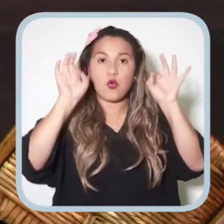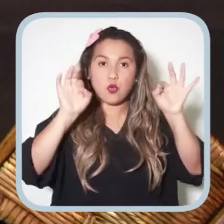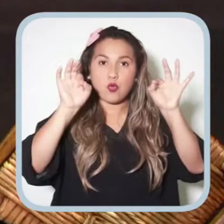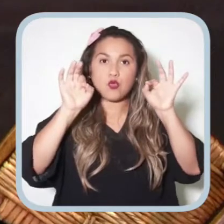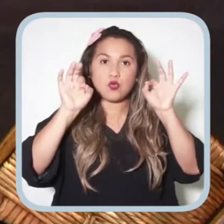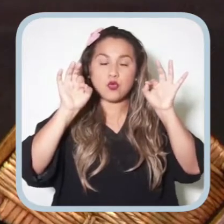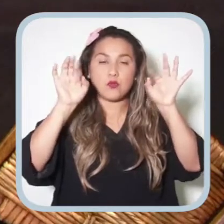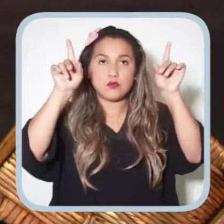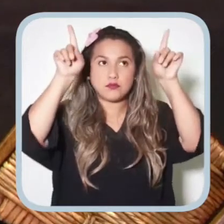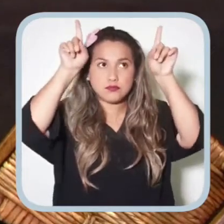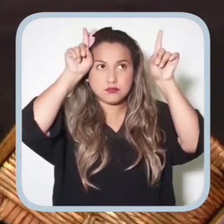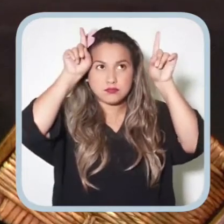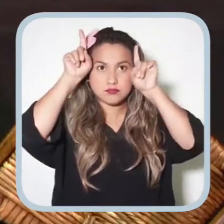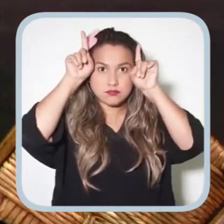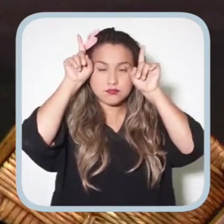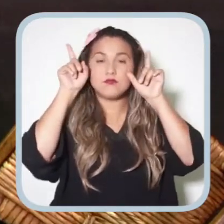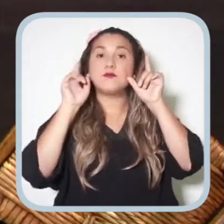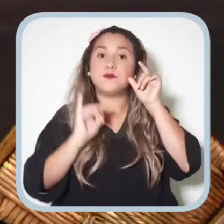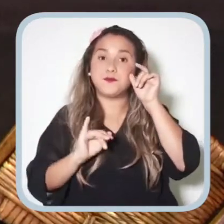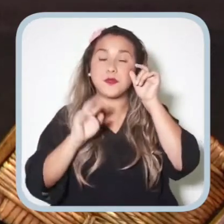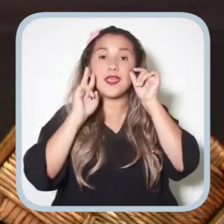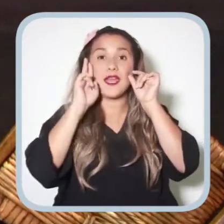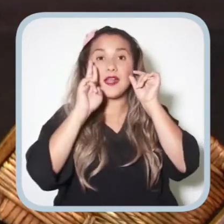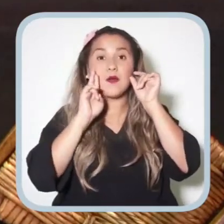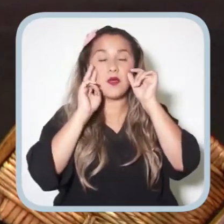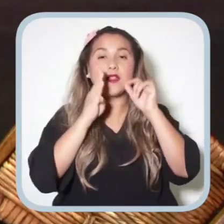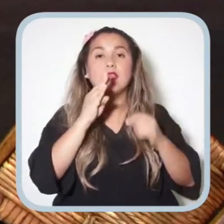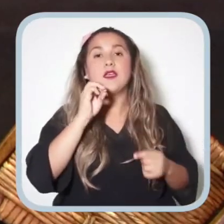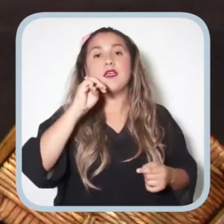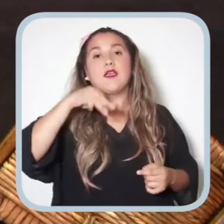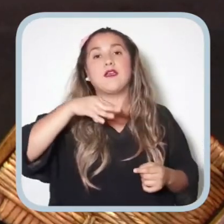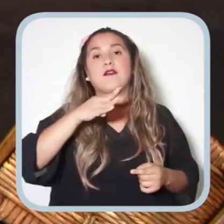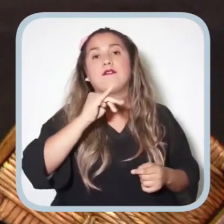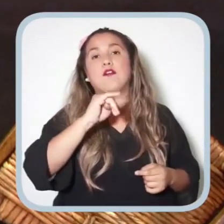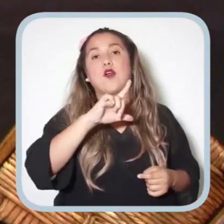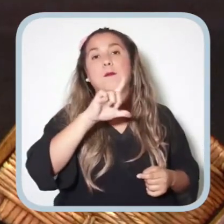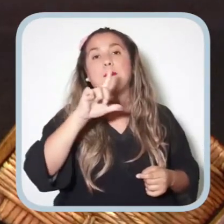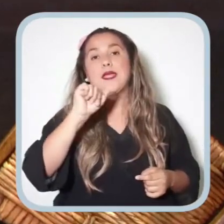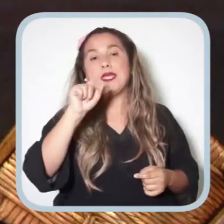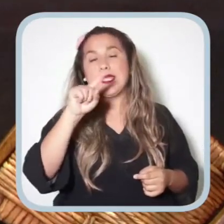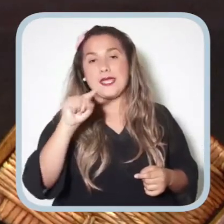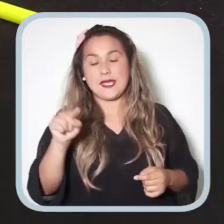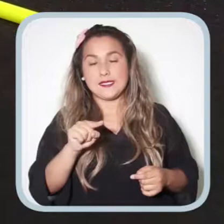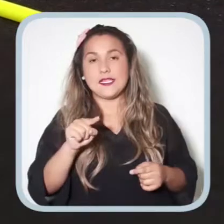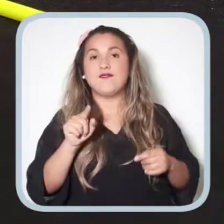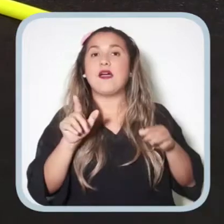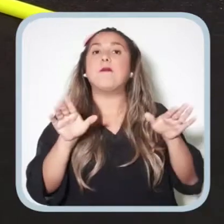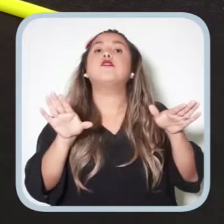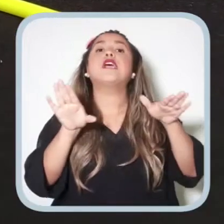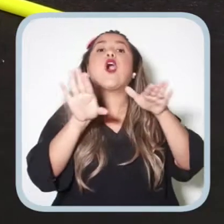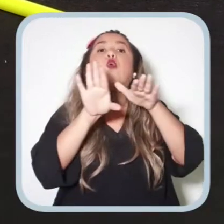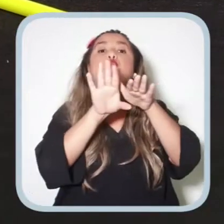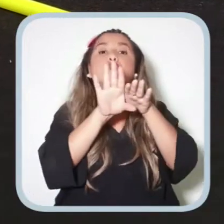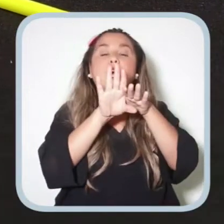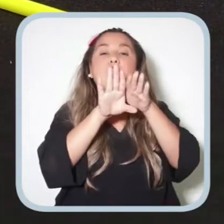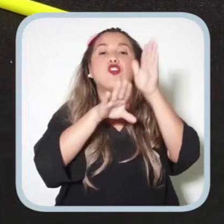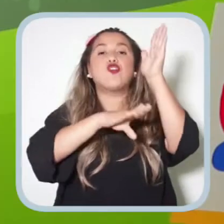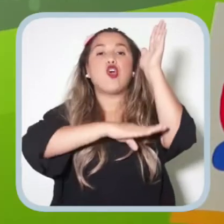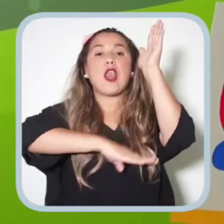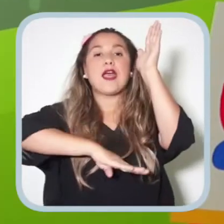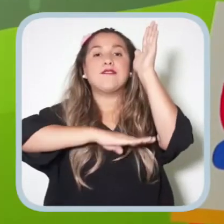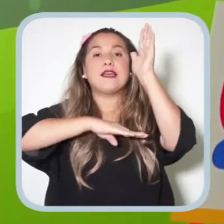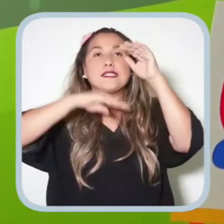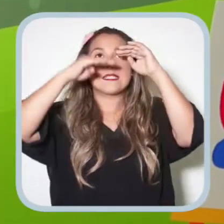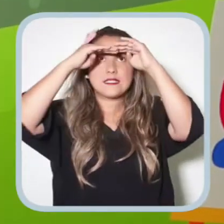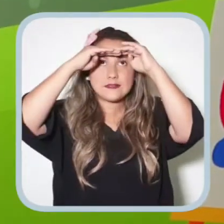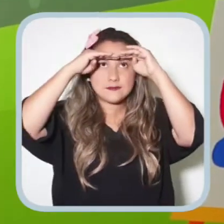divertido. Recuerden, las bombillas las vamos a juntar con la base de nuestro gorro divertido